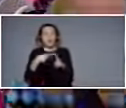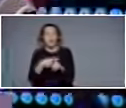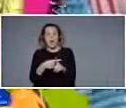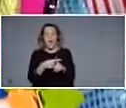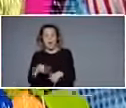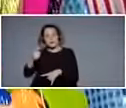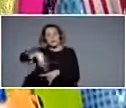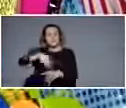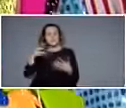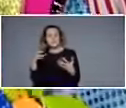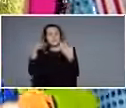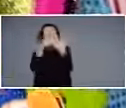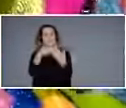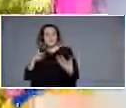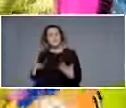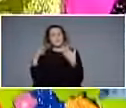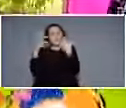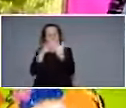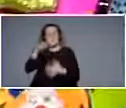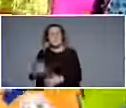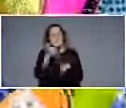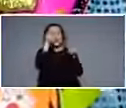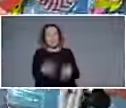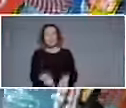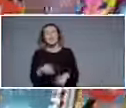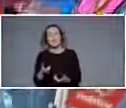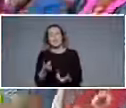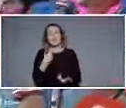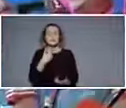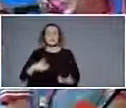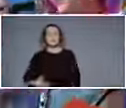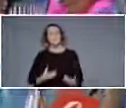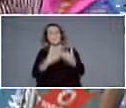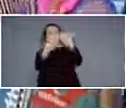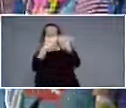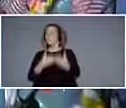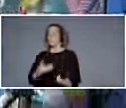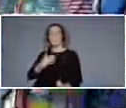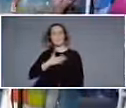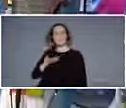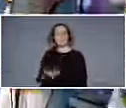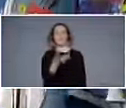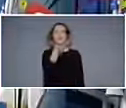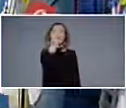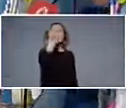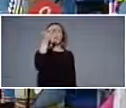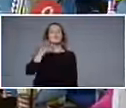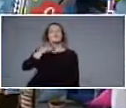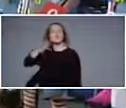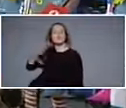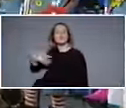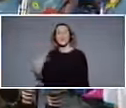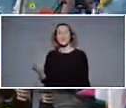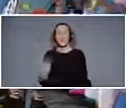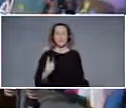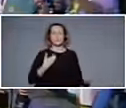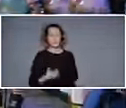de luchar. Levanto mi copa porque vamos